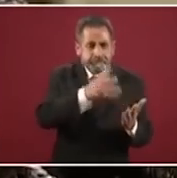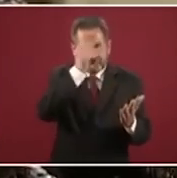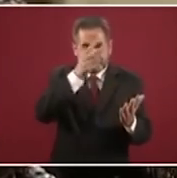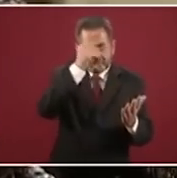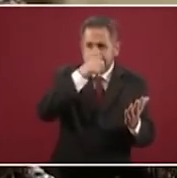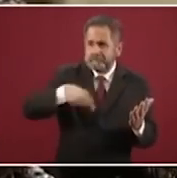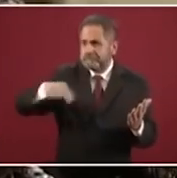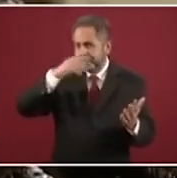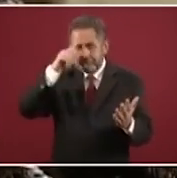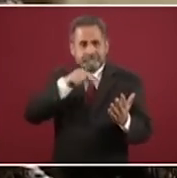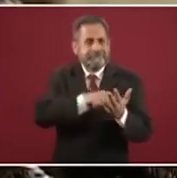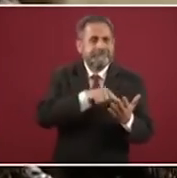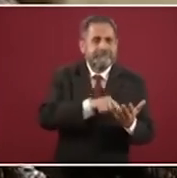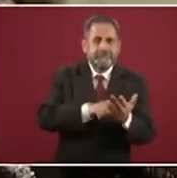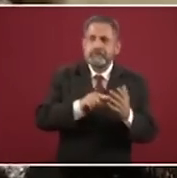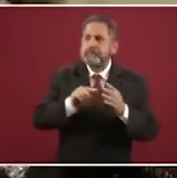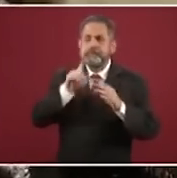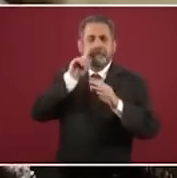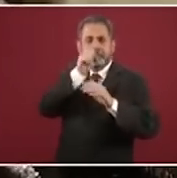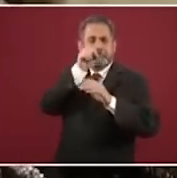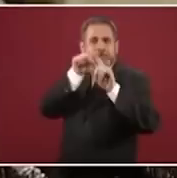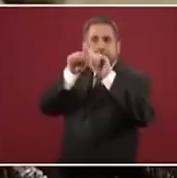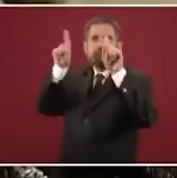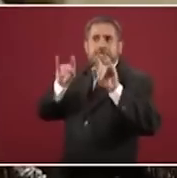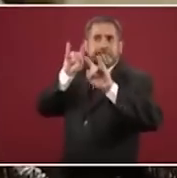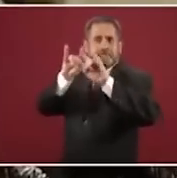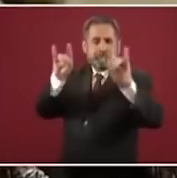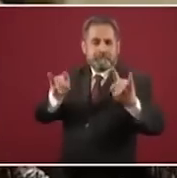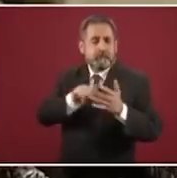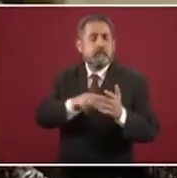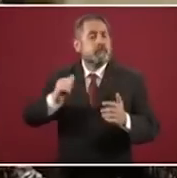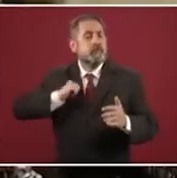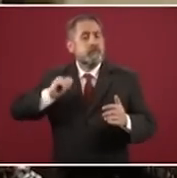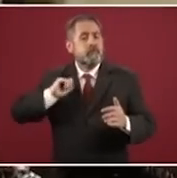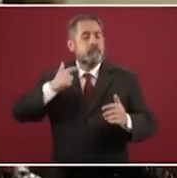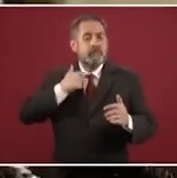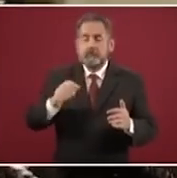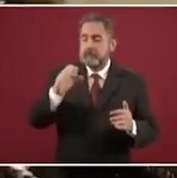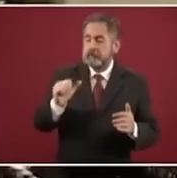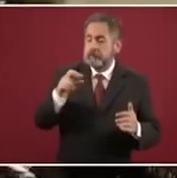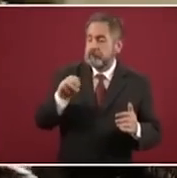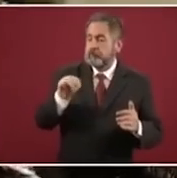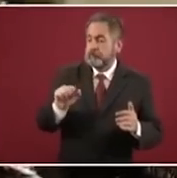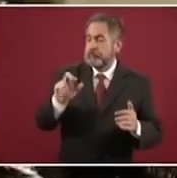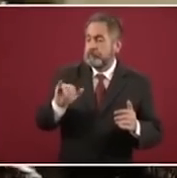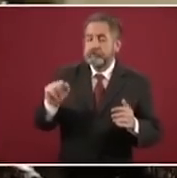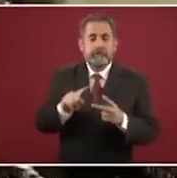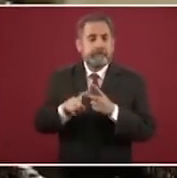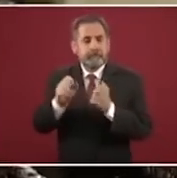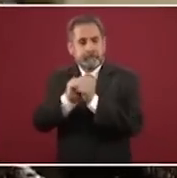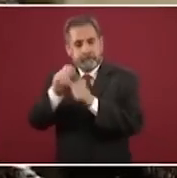mural, la actitud del maestro desde don Enrique Carmona y Rivera, que de Chignahuapan, muy compadre del profesor Gilberto